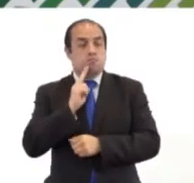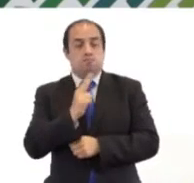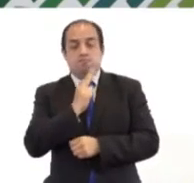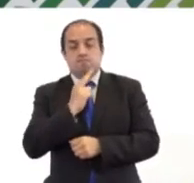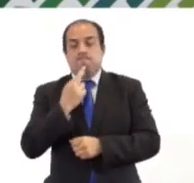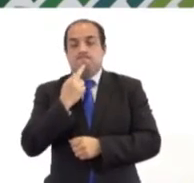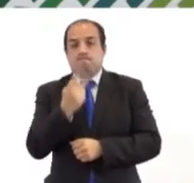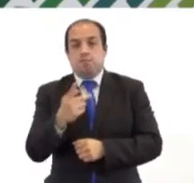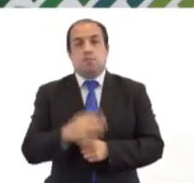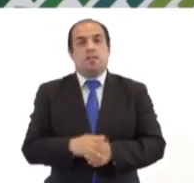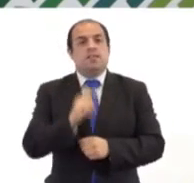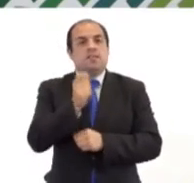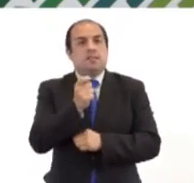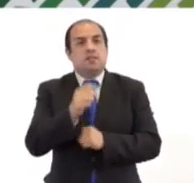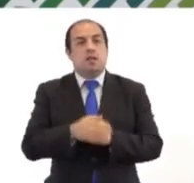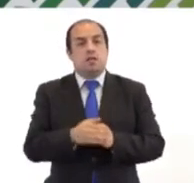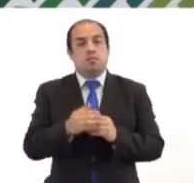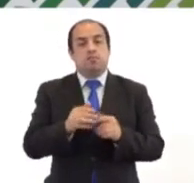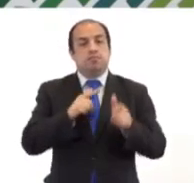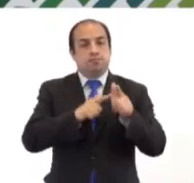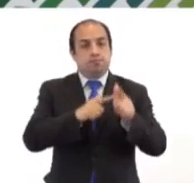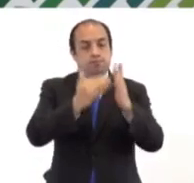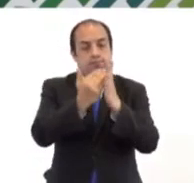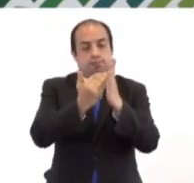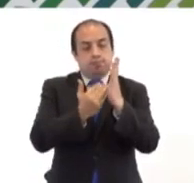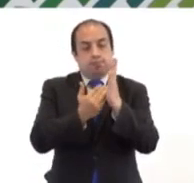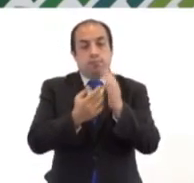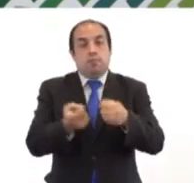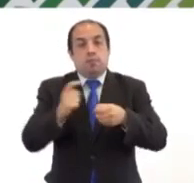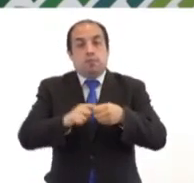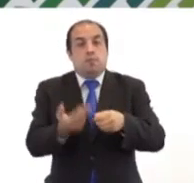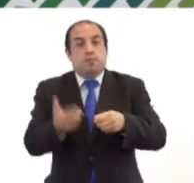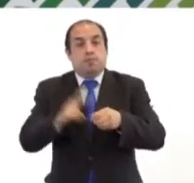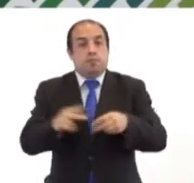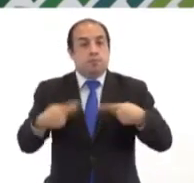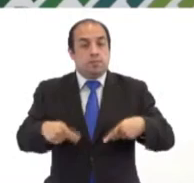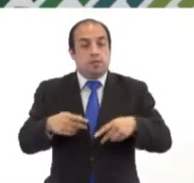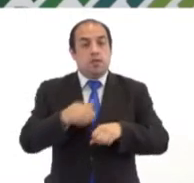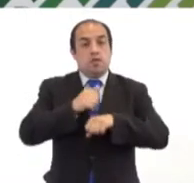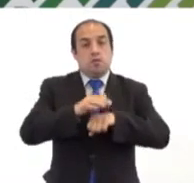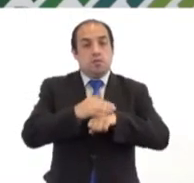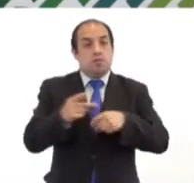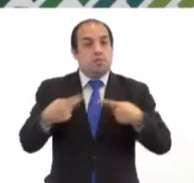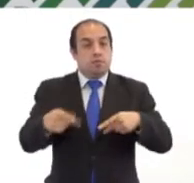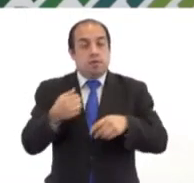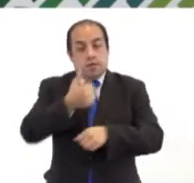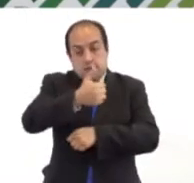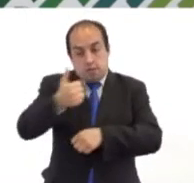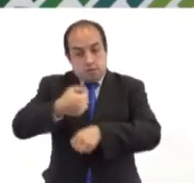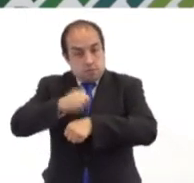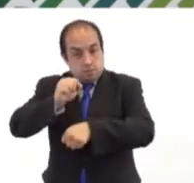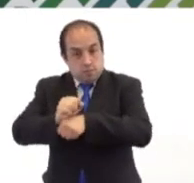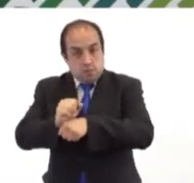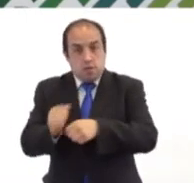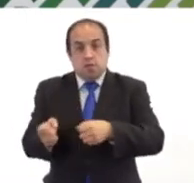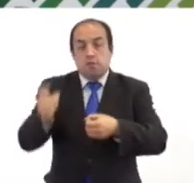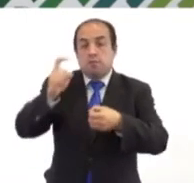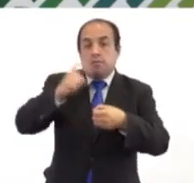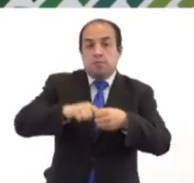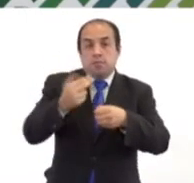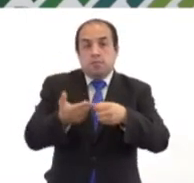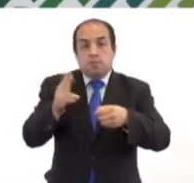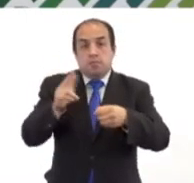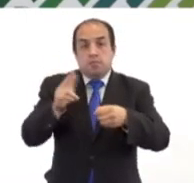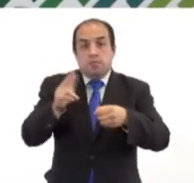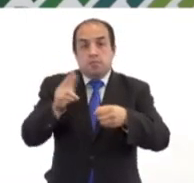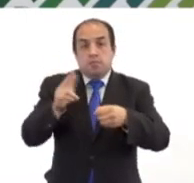noticias tiene que ver con la continua reducción de los ingresos hospitalarios, que es el número de personas semanalmente que ingresan a un hospital